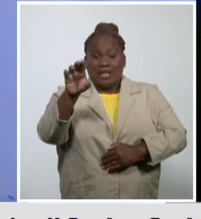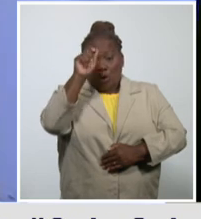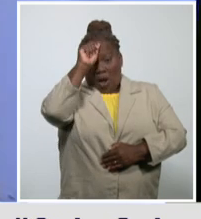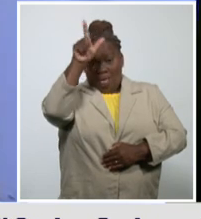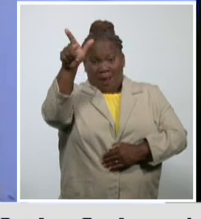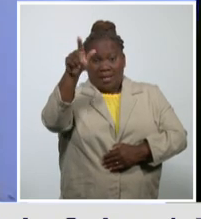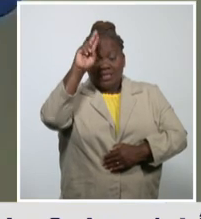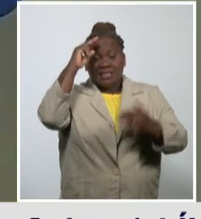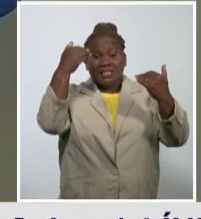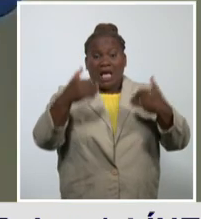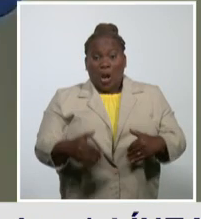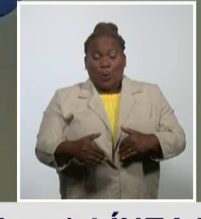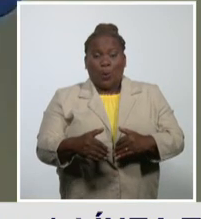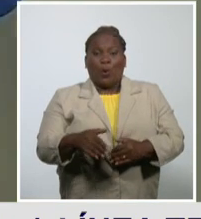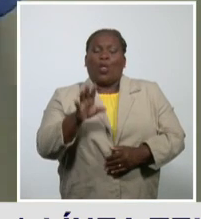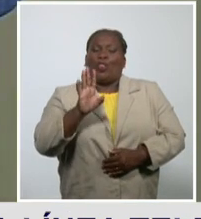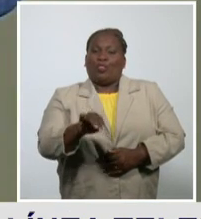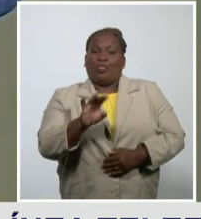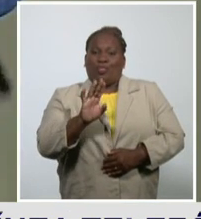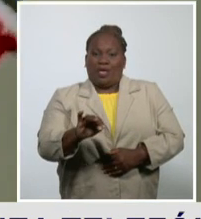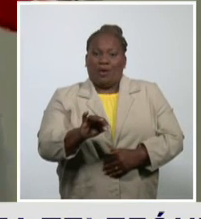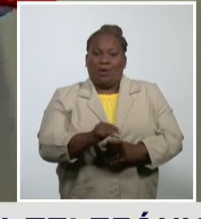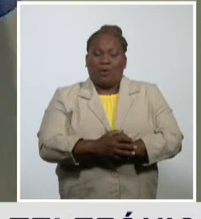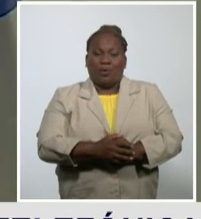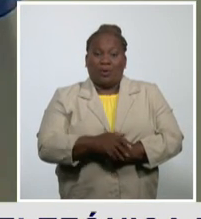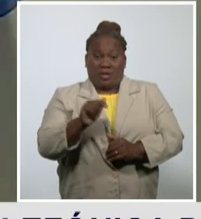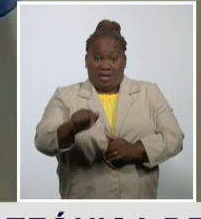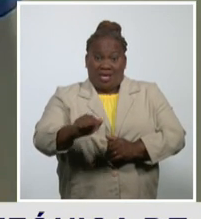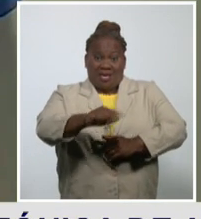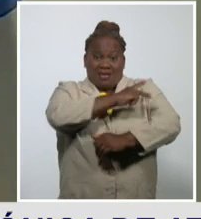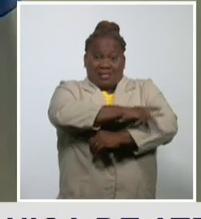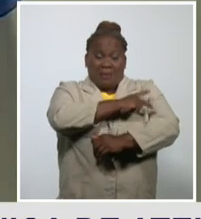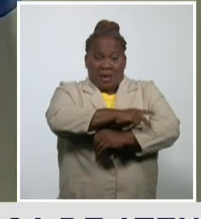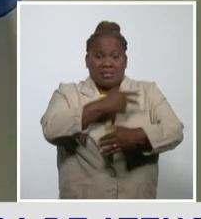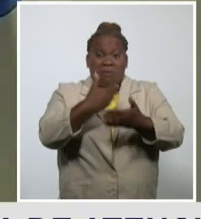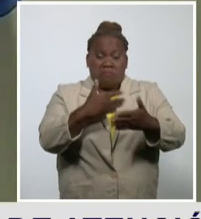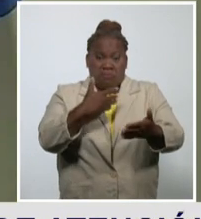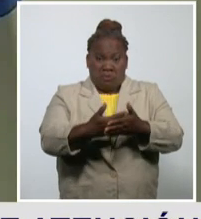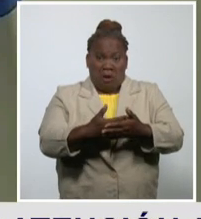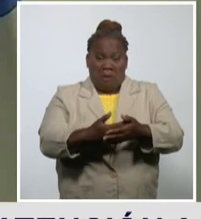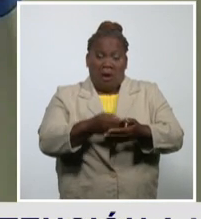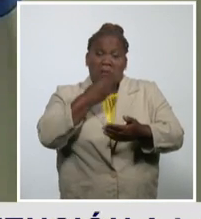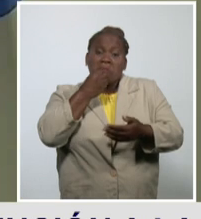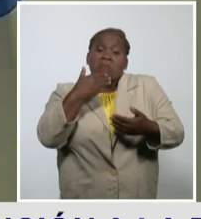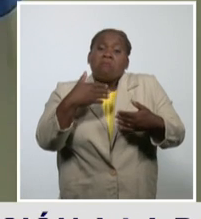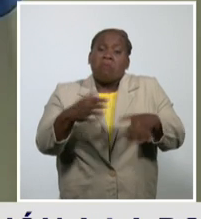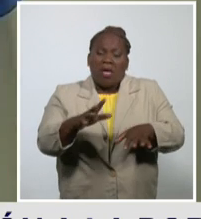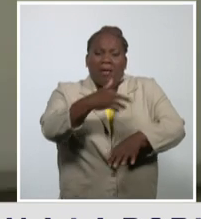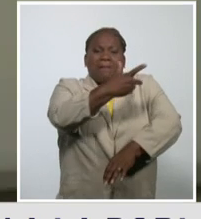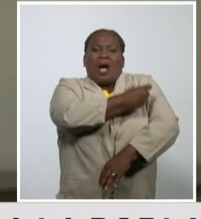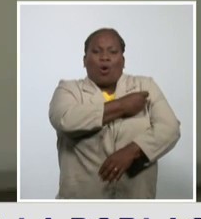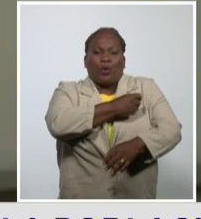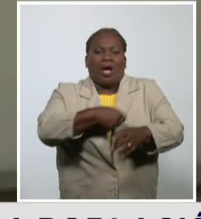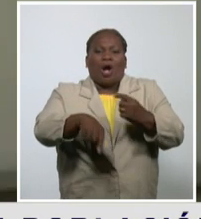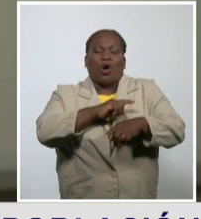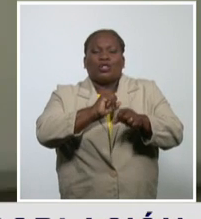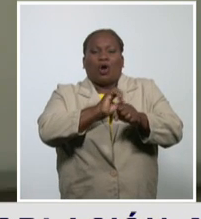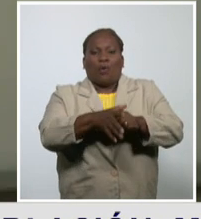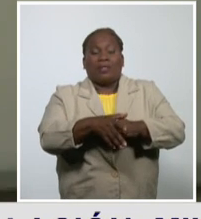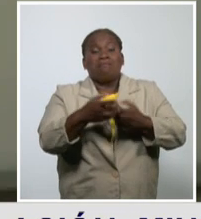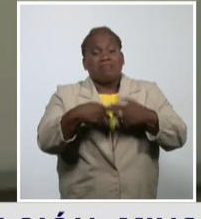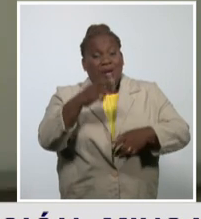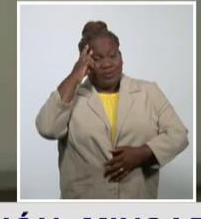fue moderado al referirse al inicio en ese país de pruebas en humanos de una posible vacuna contra la COVID-19. Pero hay que